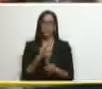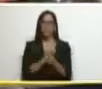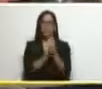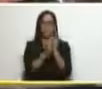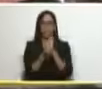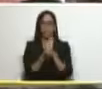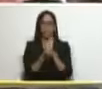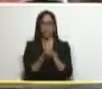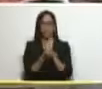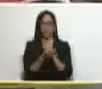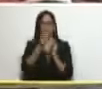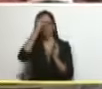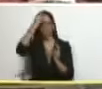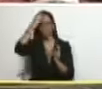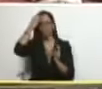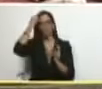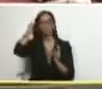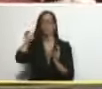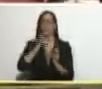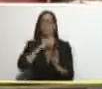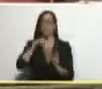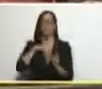referéndum que nuestro pueblo